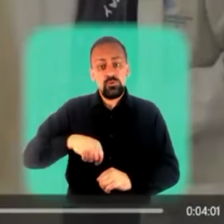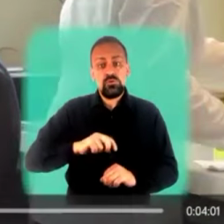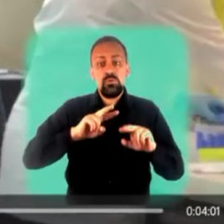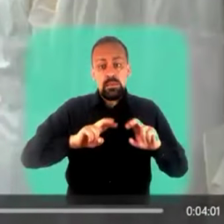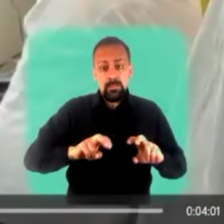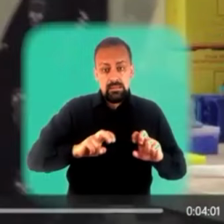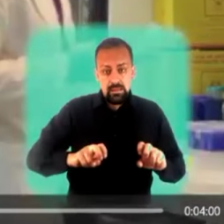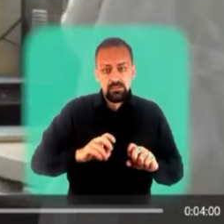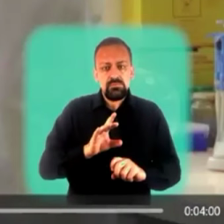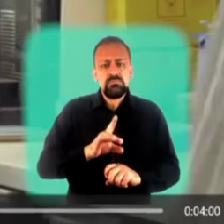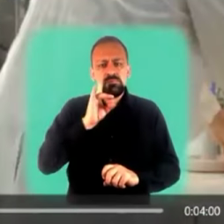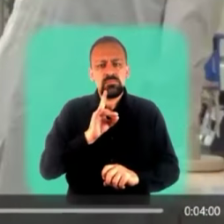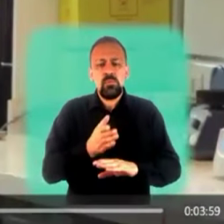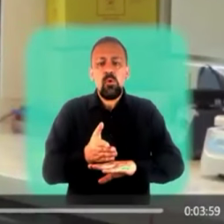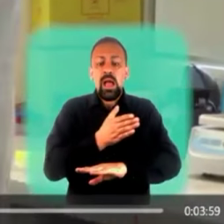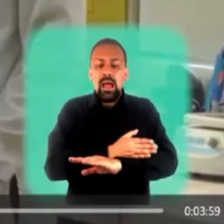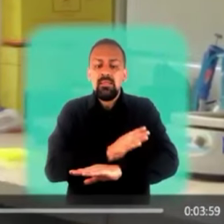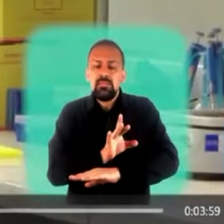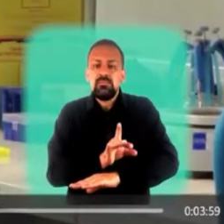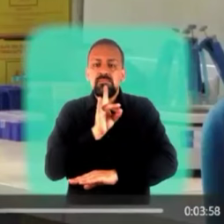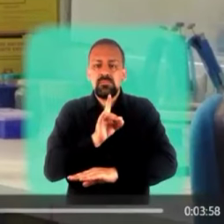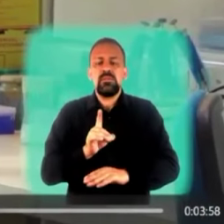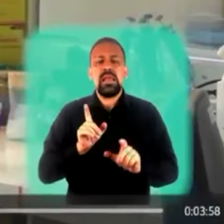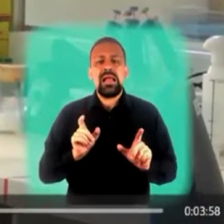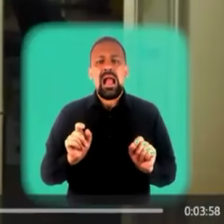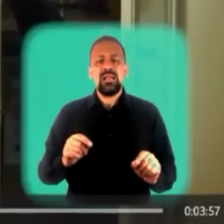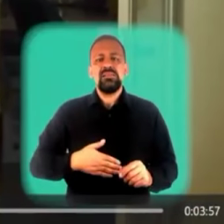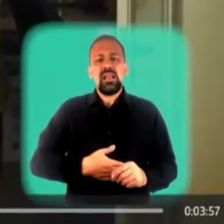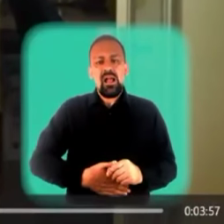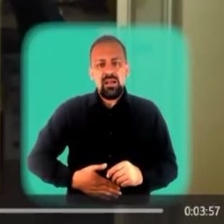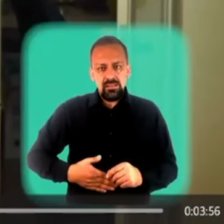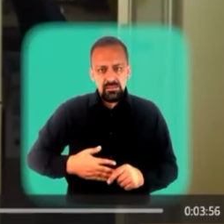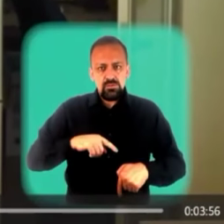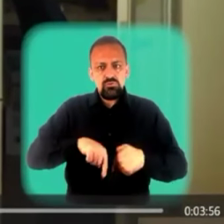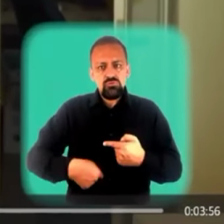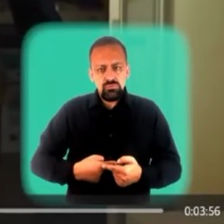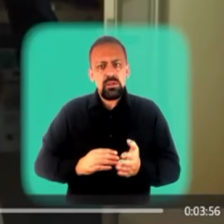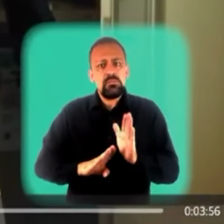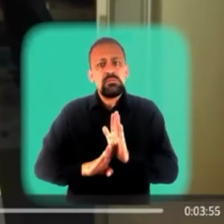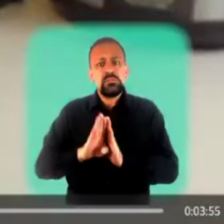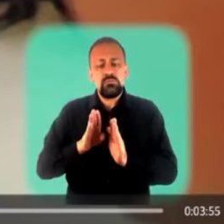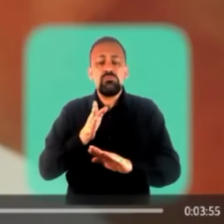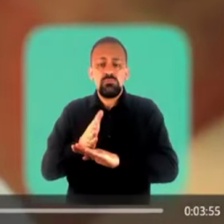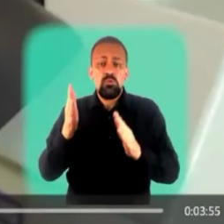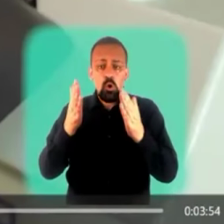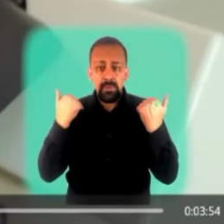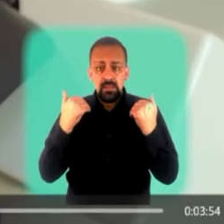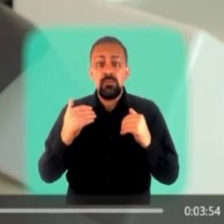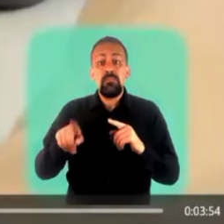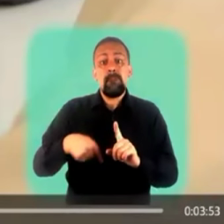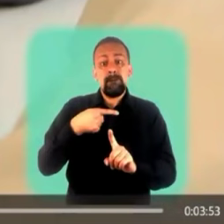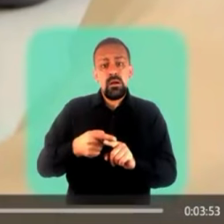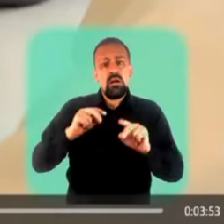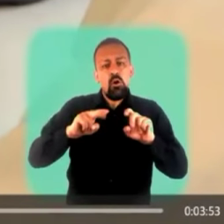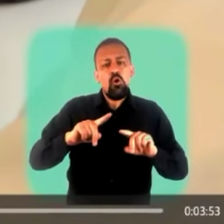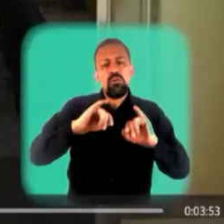Nuestra investigación busca marcadores de detección temprana para el cáncer gástrico, los cuales se encuentran en etapa de desarrollo para uso clínico. En paralelo,